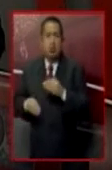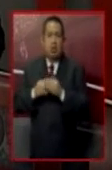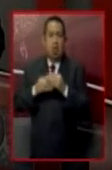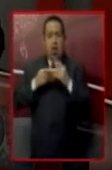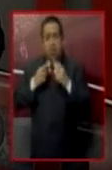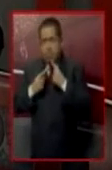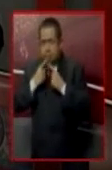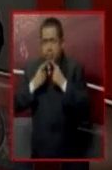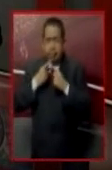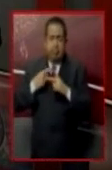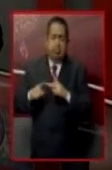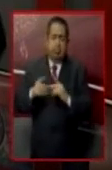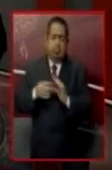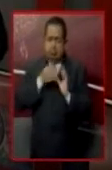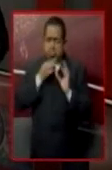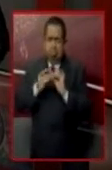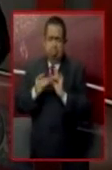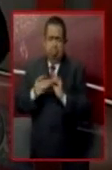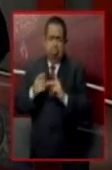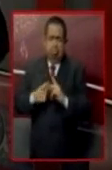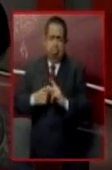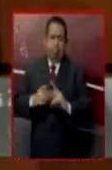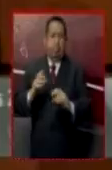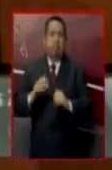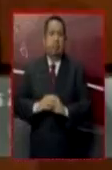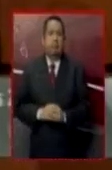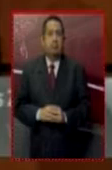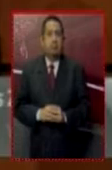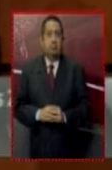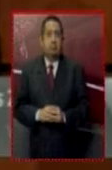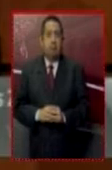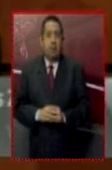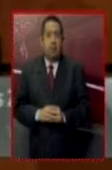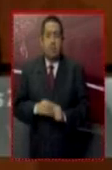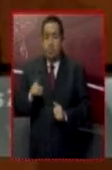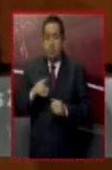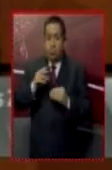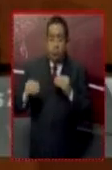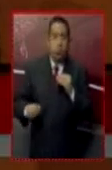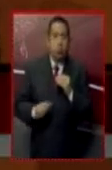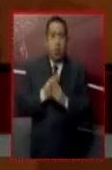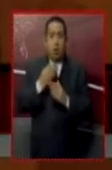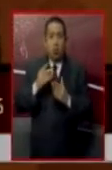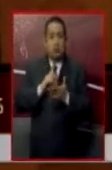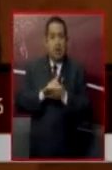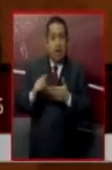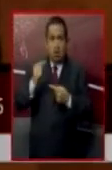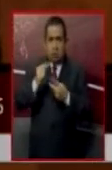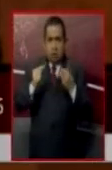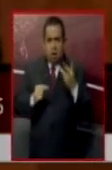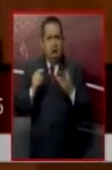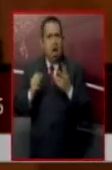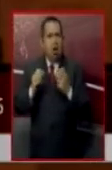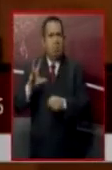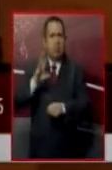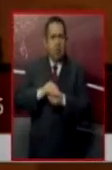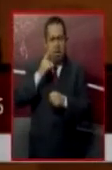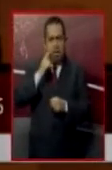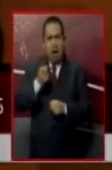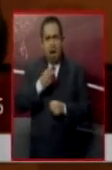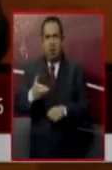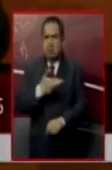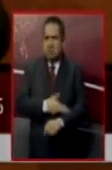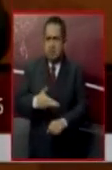la discusión de inmediato. Plantea la incorporación de nuevos derechos por los permisos para el tratamiento